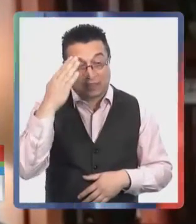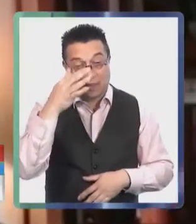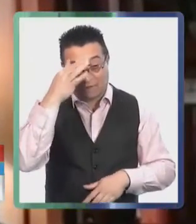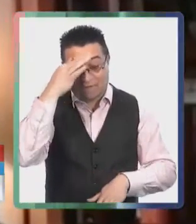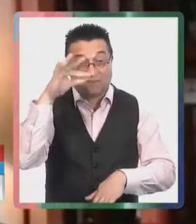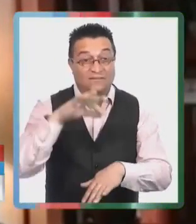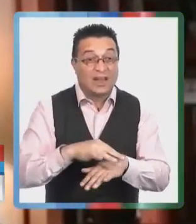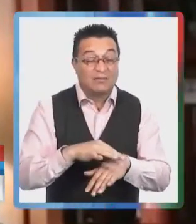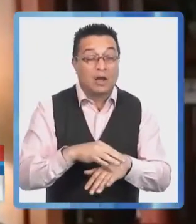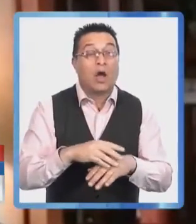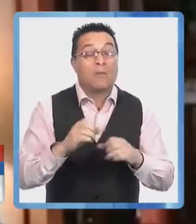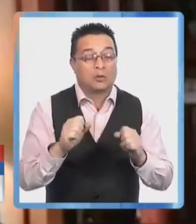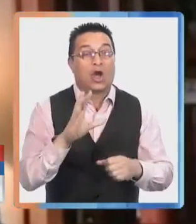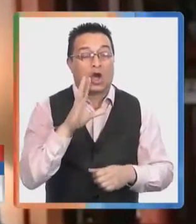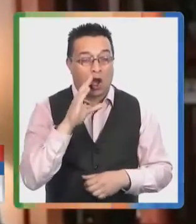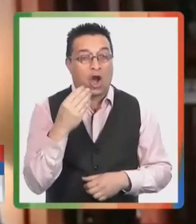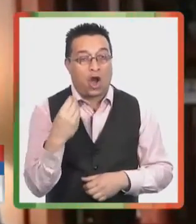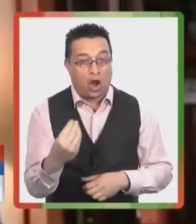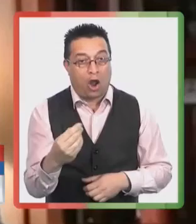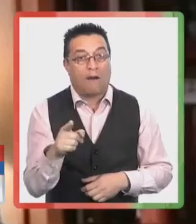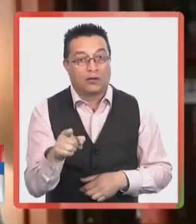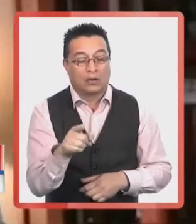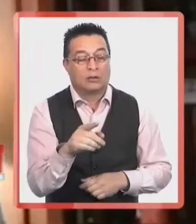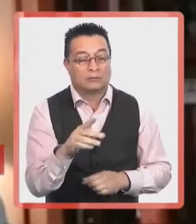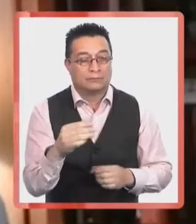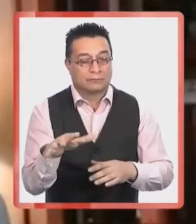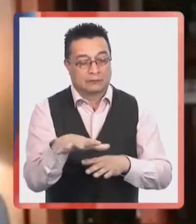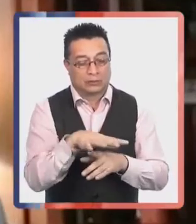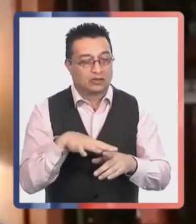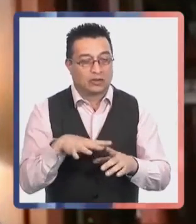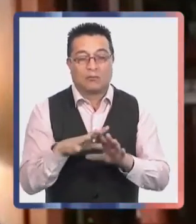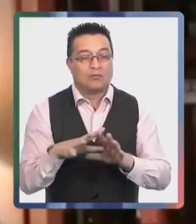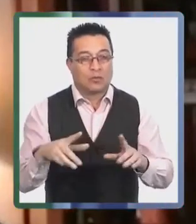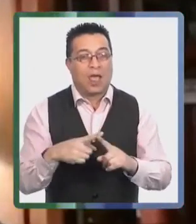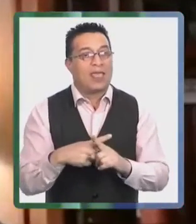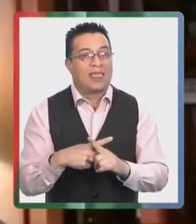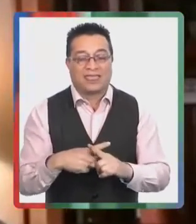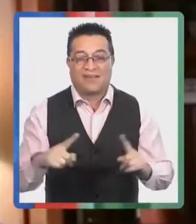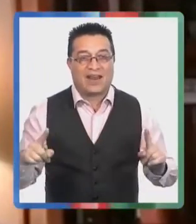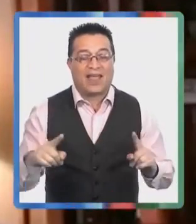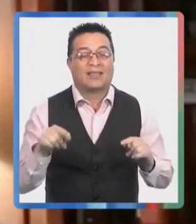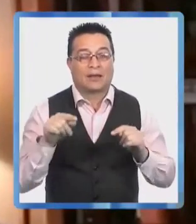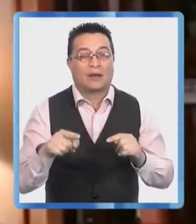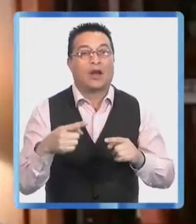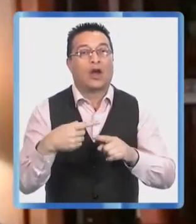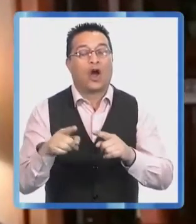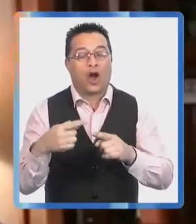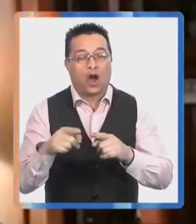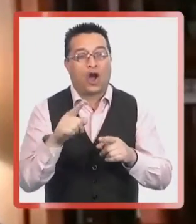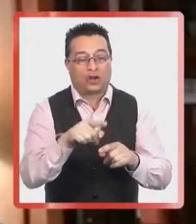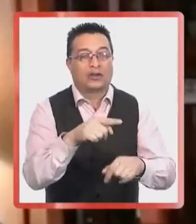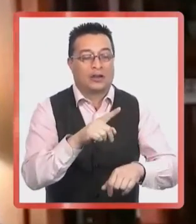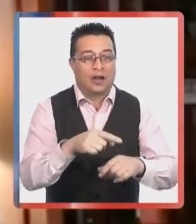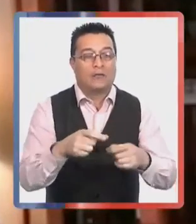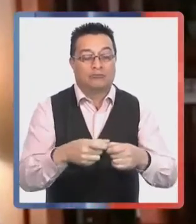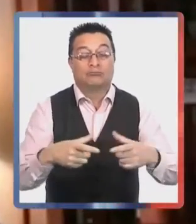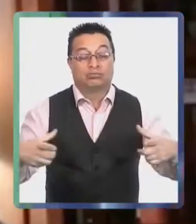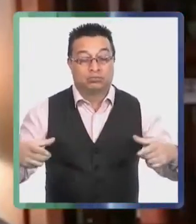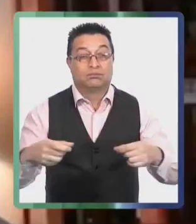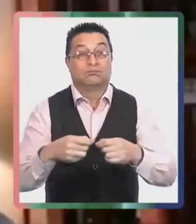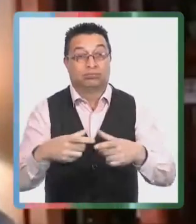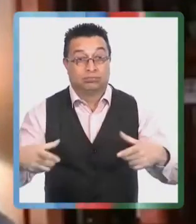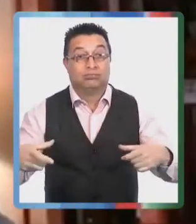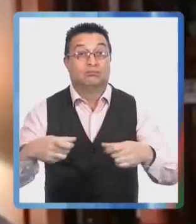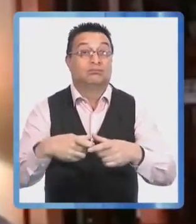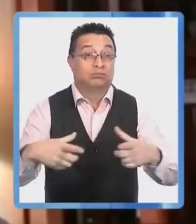de que uno se enferma, pero evidentemente el panorama es muy diferente al de las otras olas, a la primera, la segunda